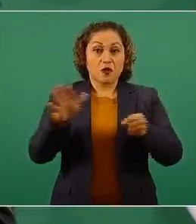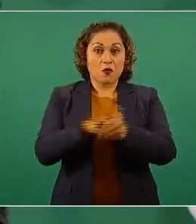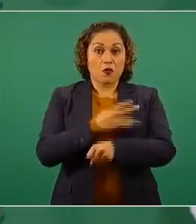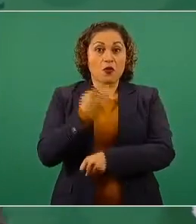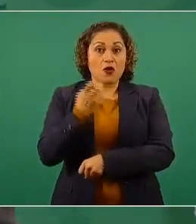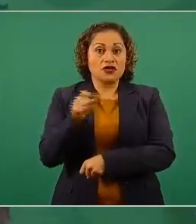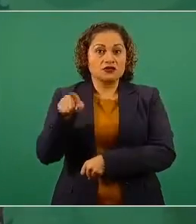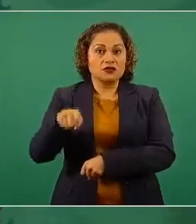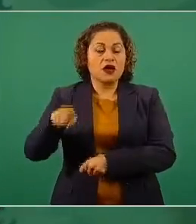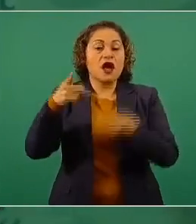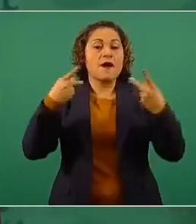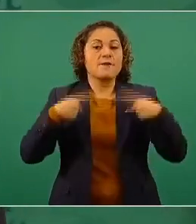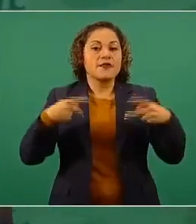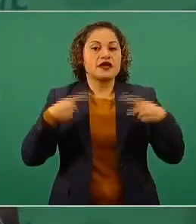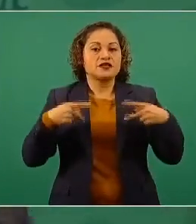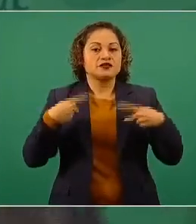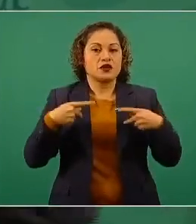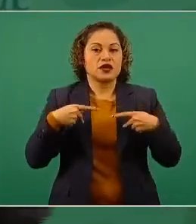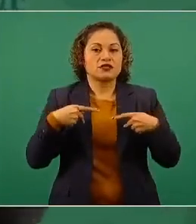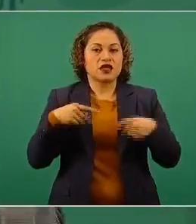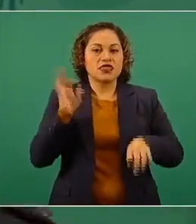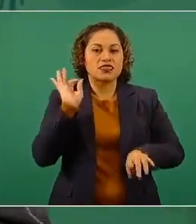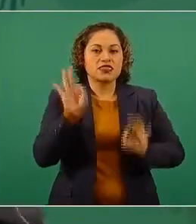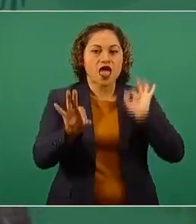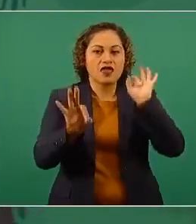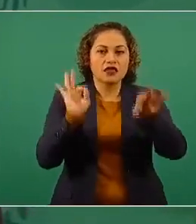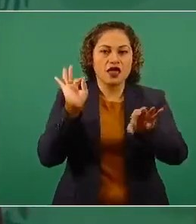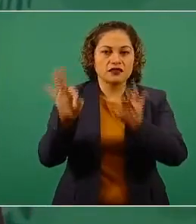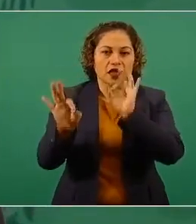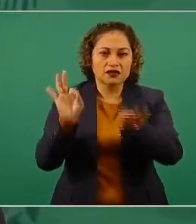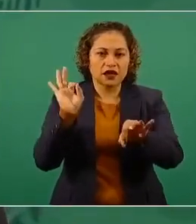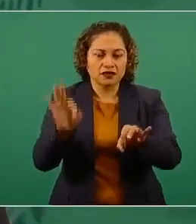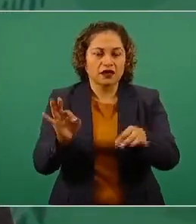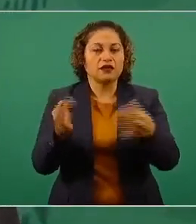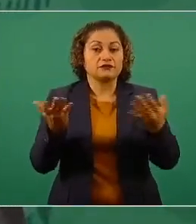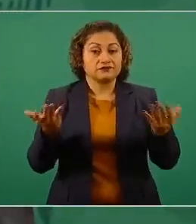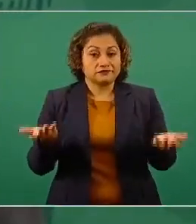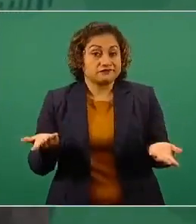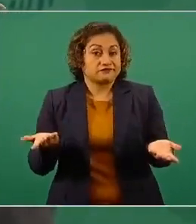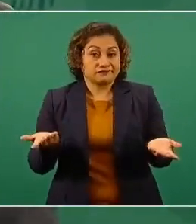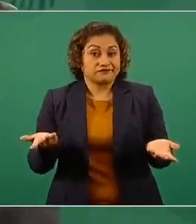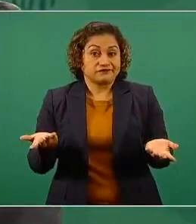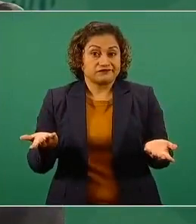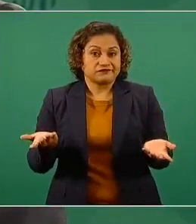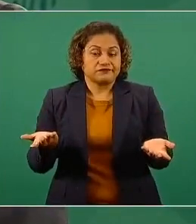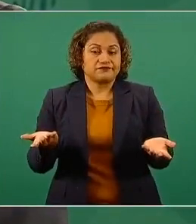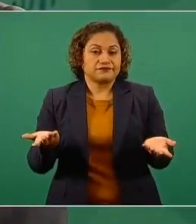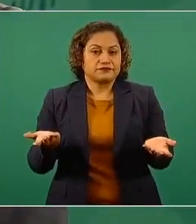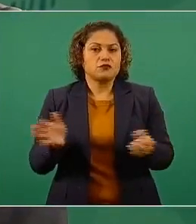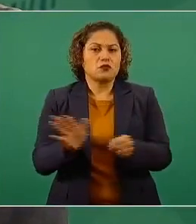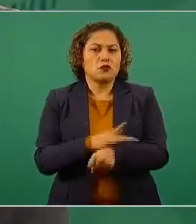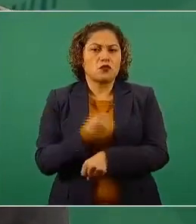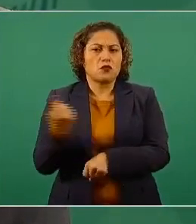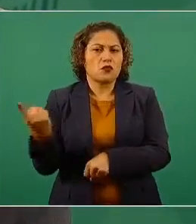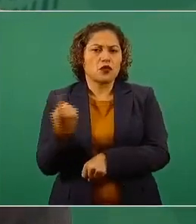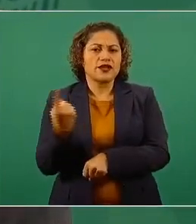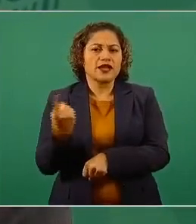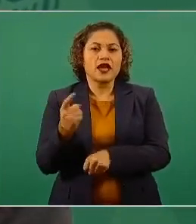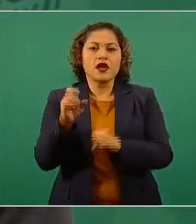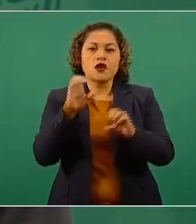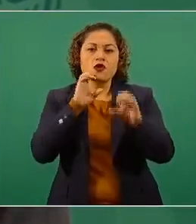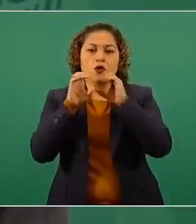la mayoría de los medios de información, que siguen estando bajo el control de